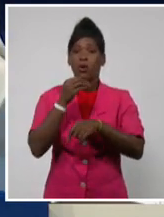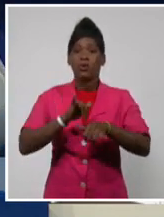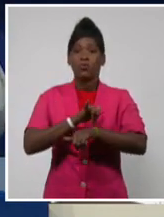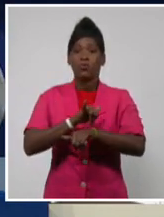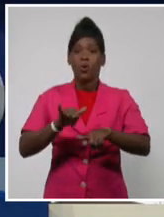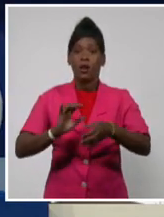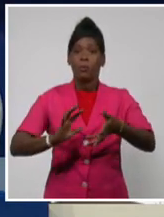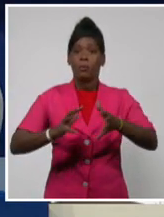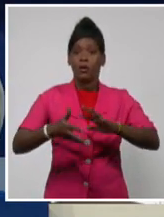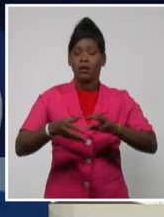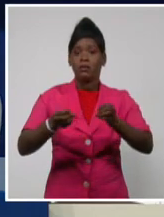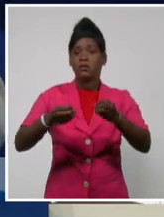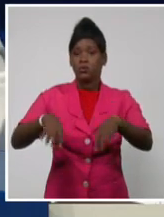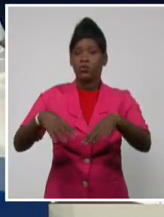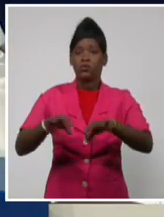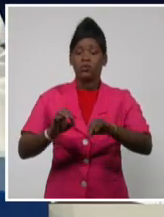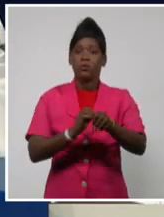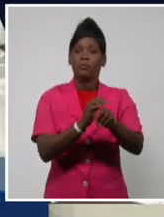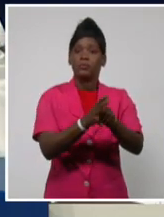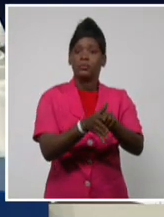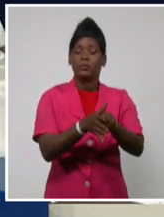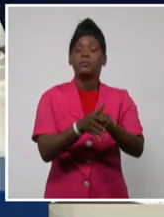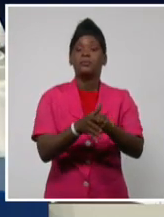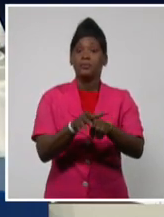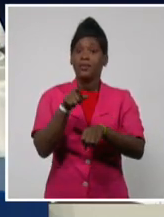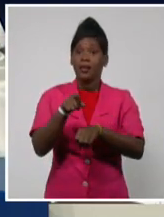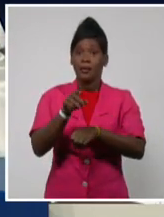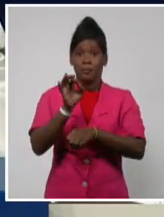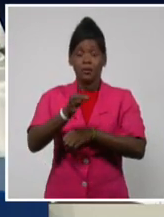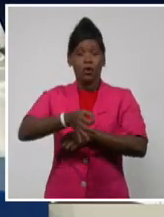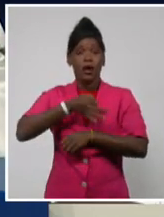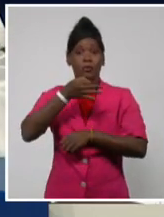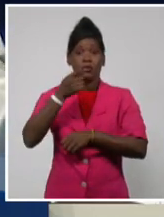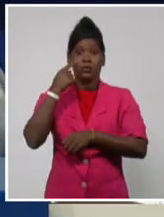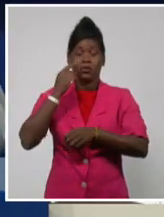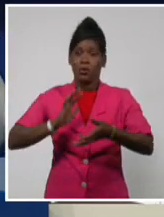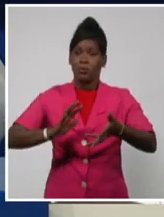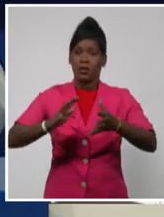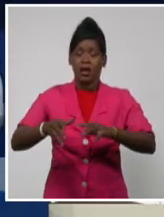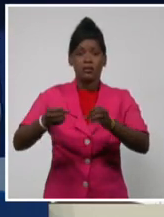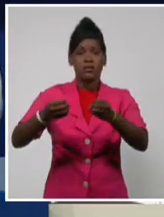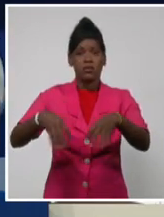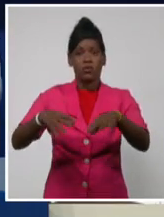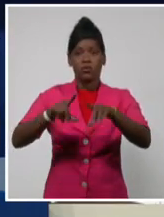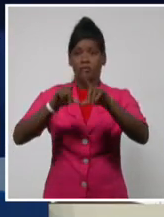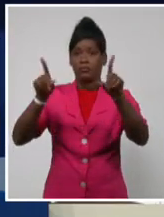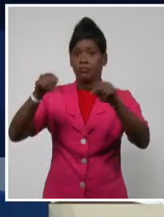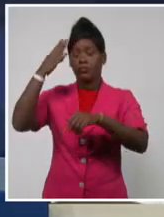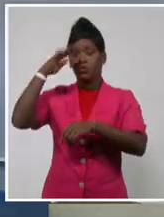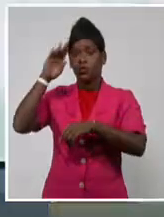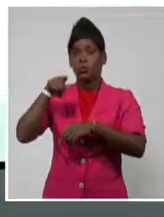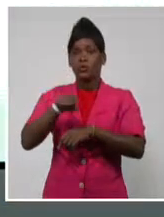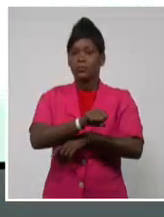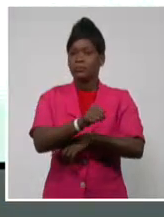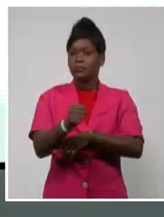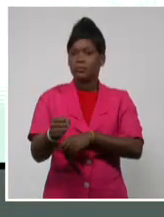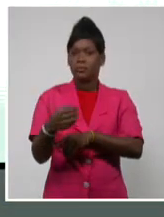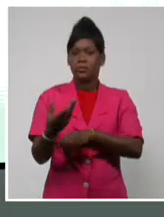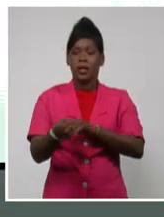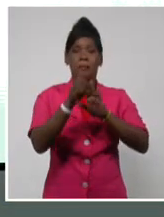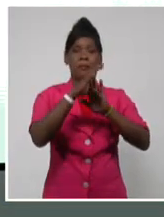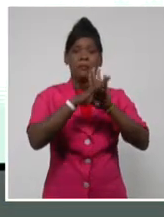situación. Por último, el doctor Durán destacó la complejidad de la situación epidemiológica del país, la que obliga a los cubanos a